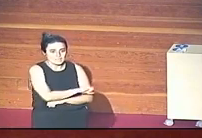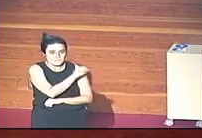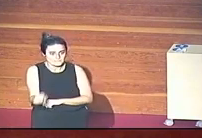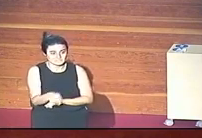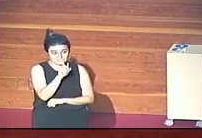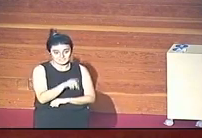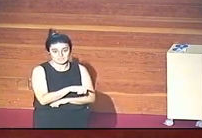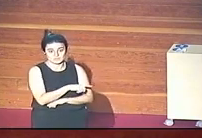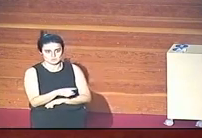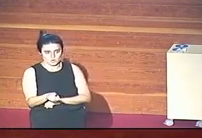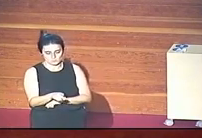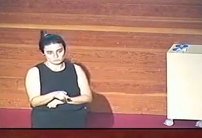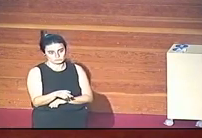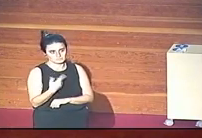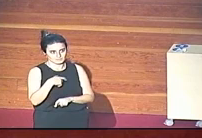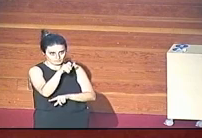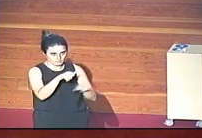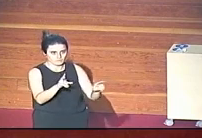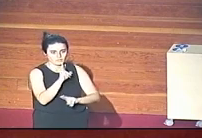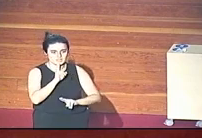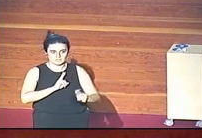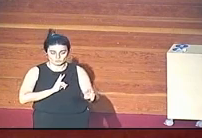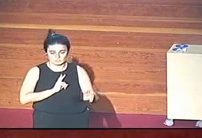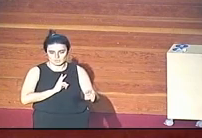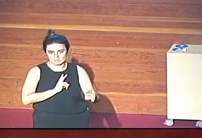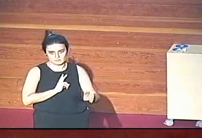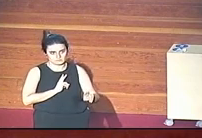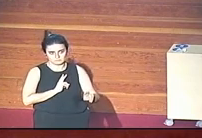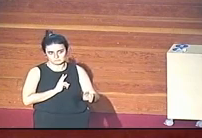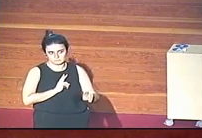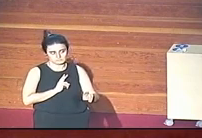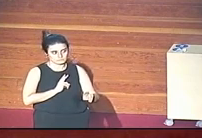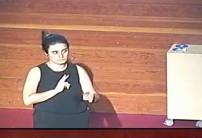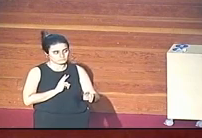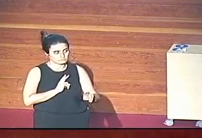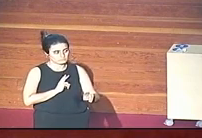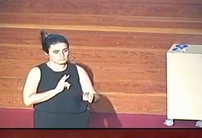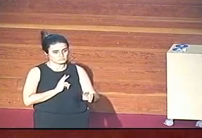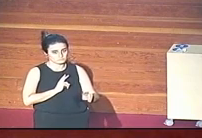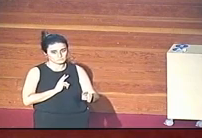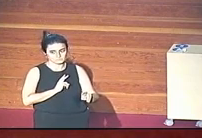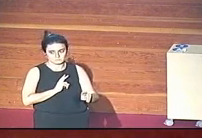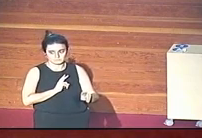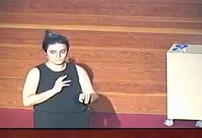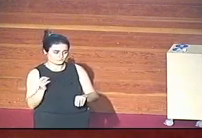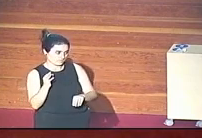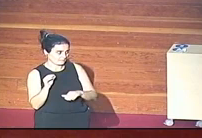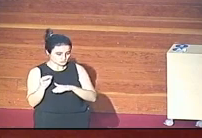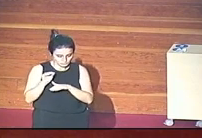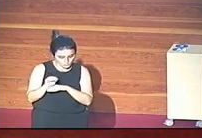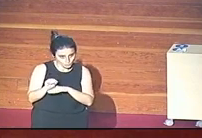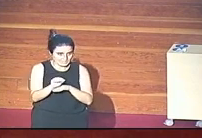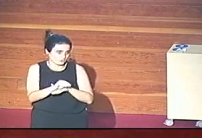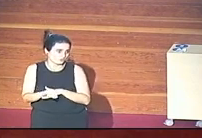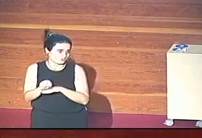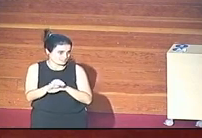una clara apuesta porque bueno pues hay que primar esa conservación y